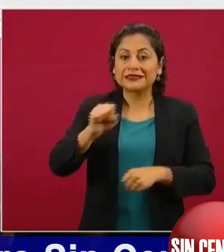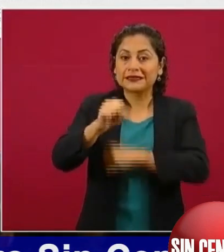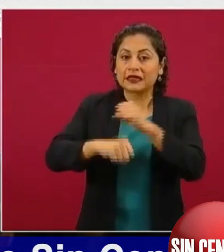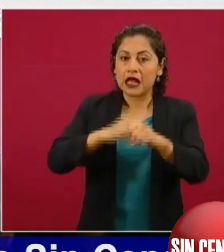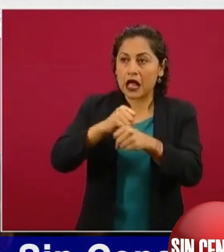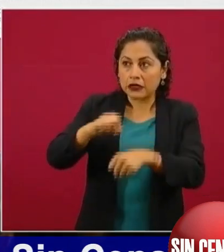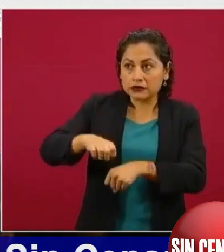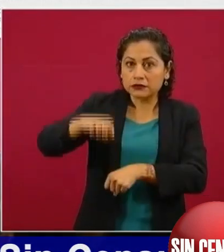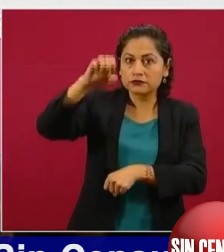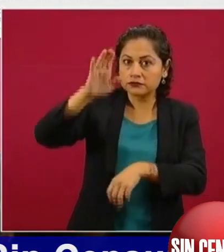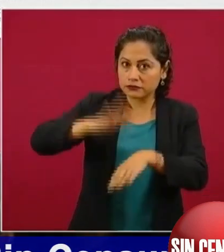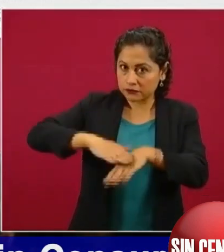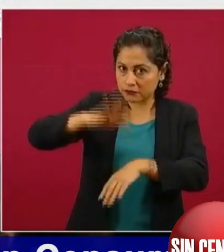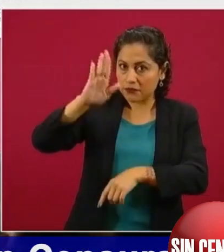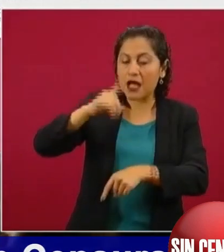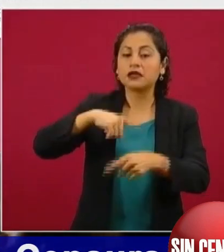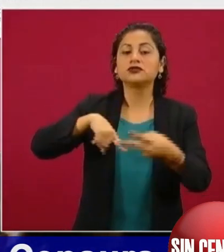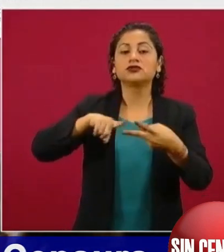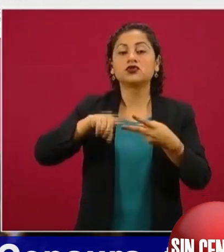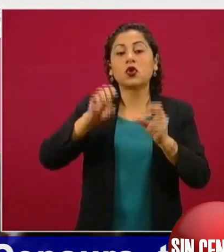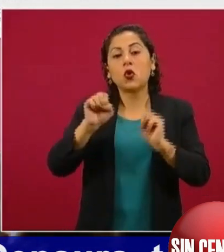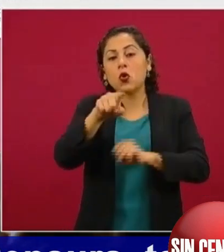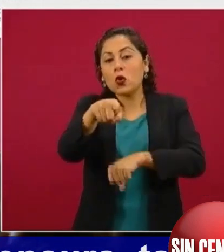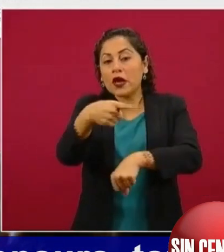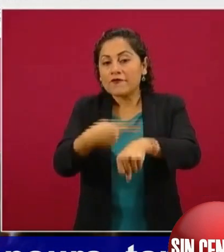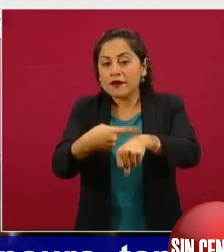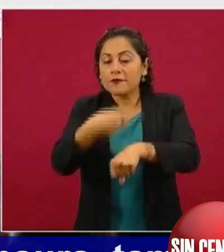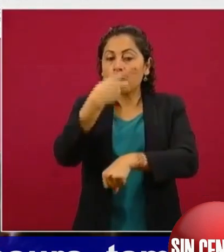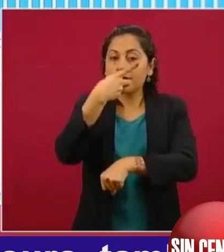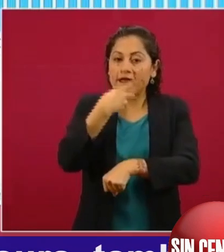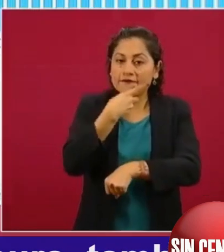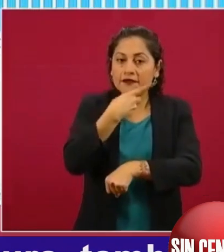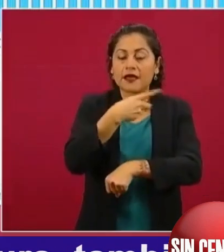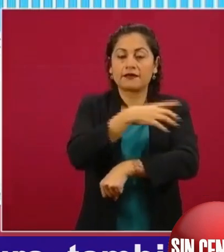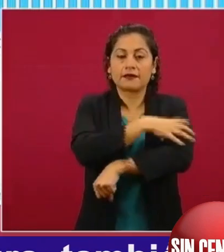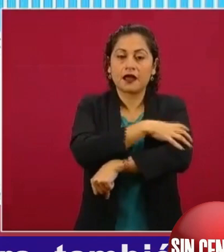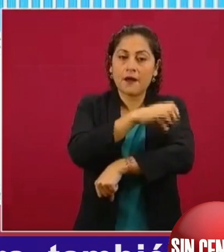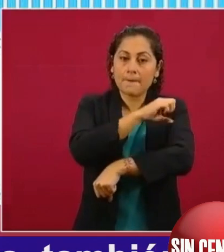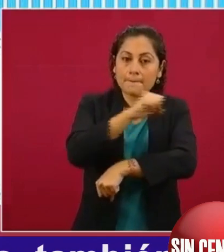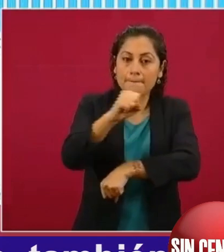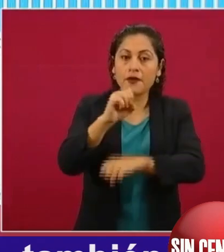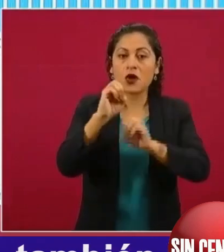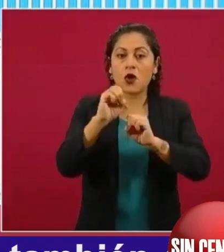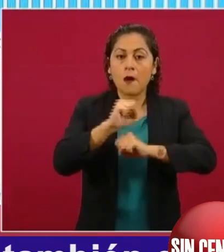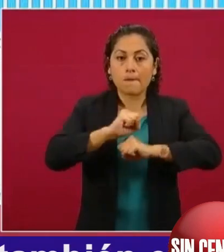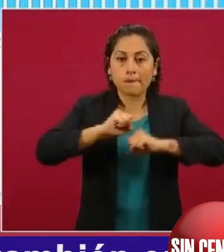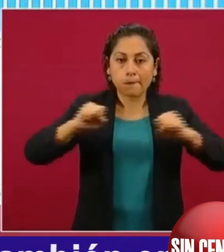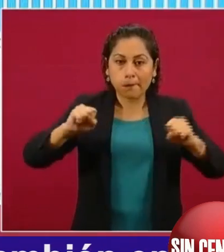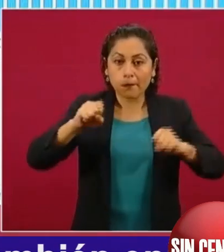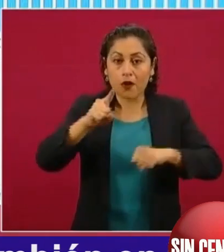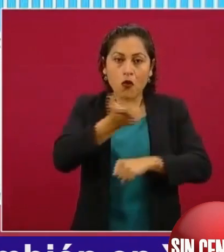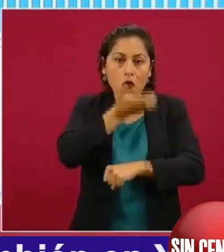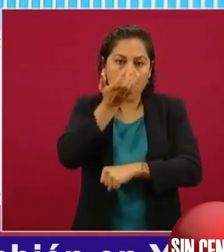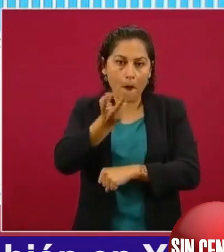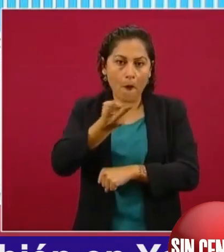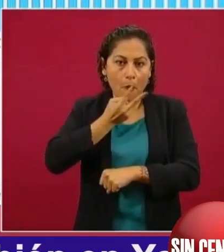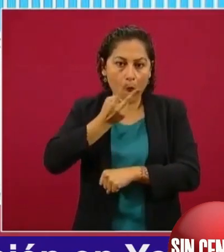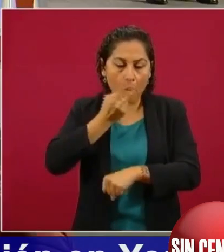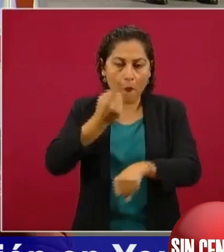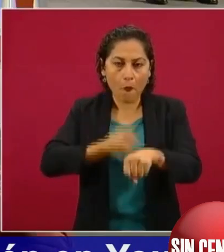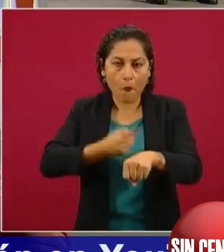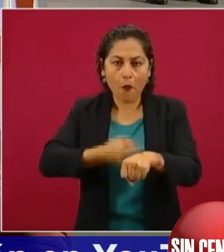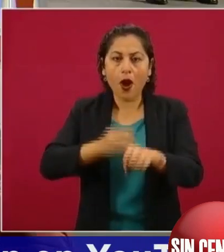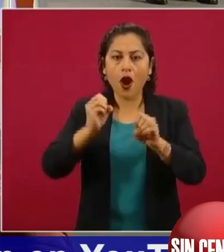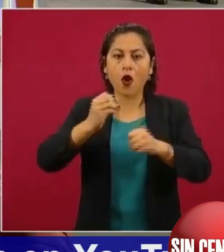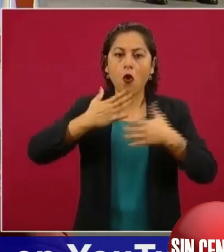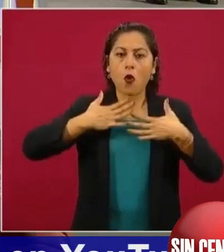enfermedad crónica importante, diabetes, hipertensión, obesidad, sobrepeso, tabaquismo o enfermedad pulmonar o cardíaca